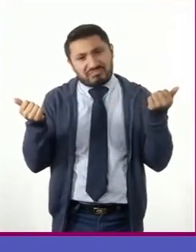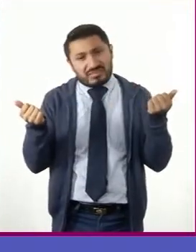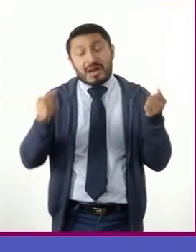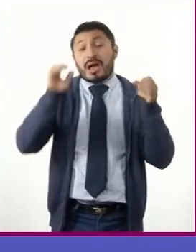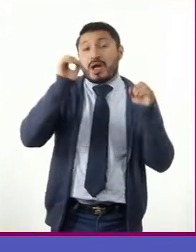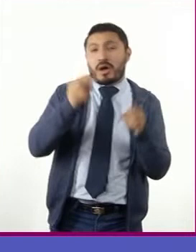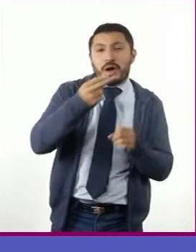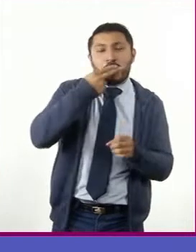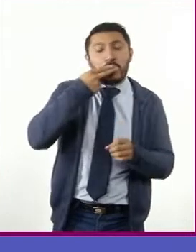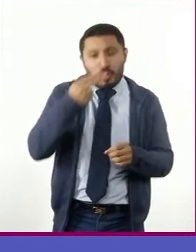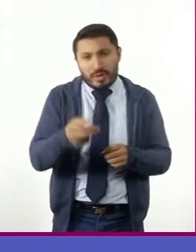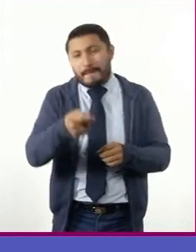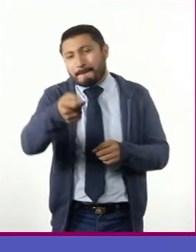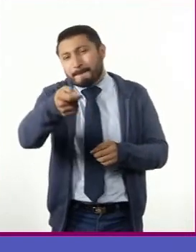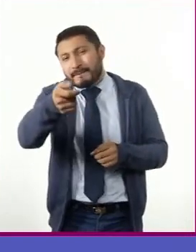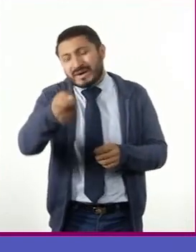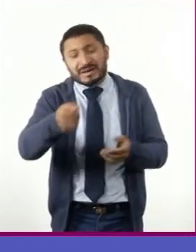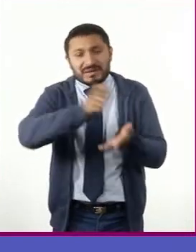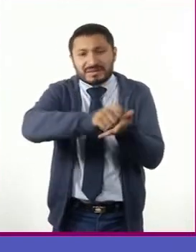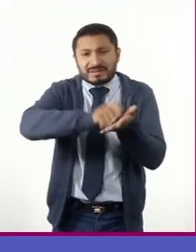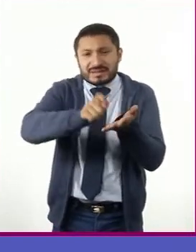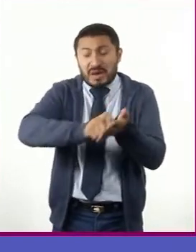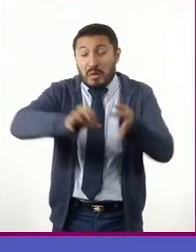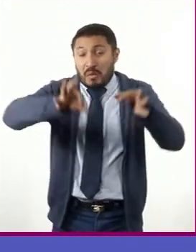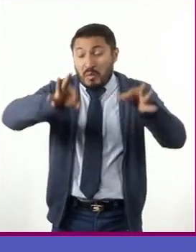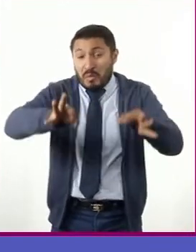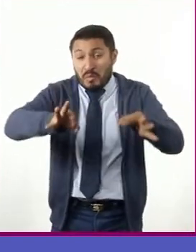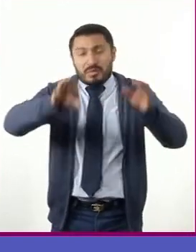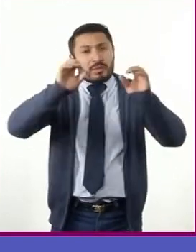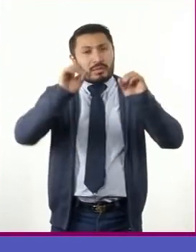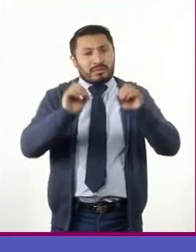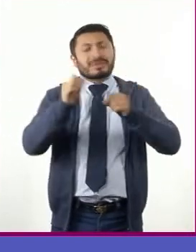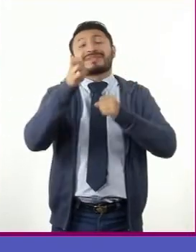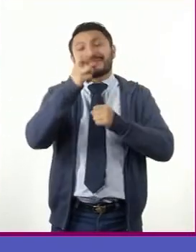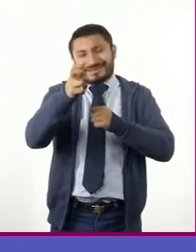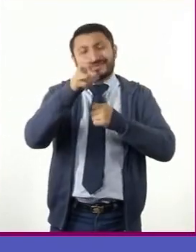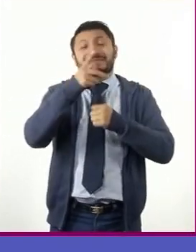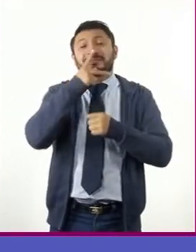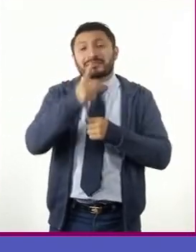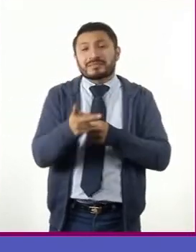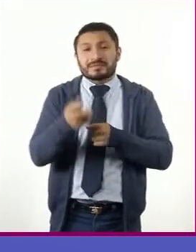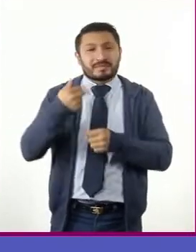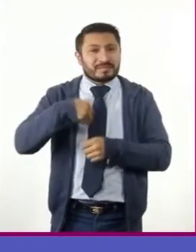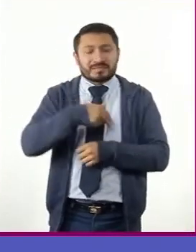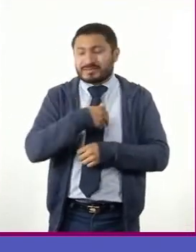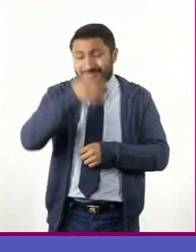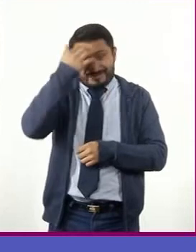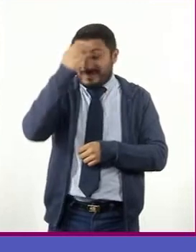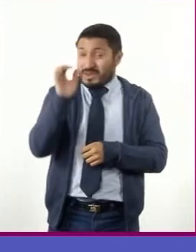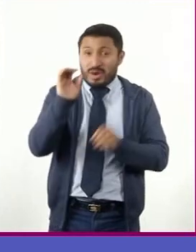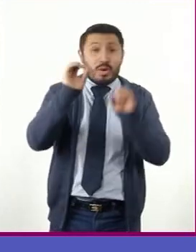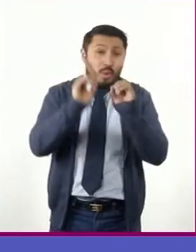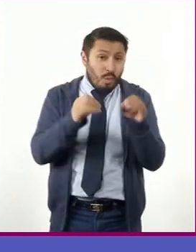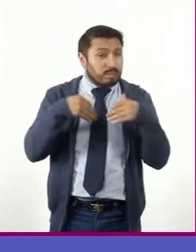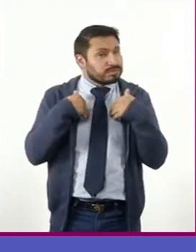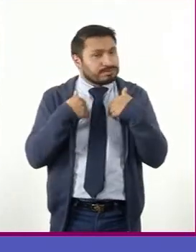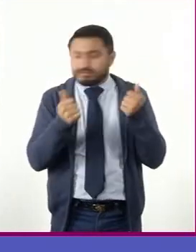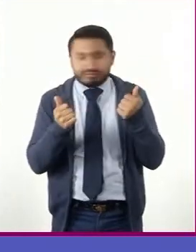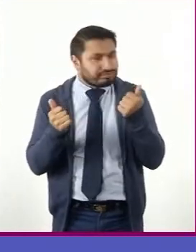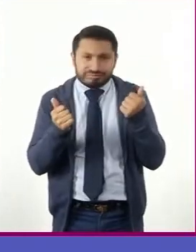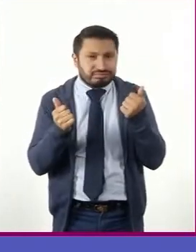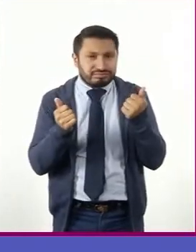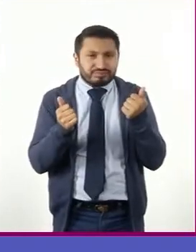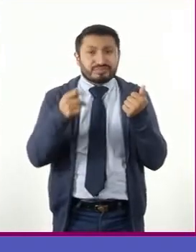utiliza muy poco en textos muy cultos y que entonces esas palabras pues ya no nos resuenan o no las entendemos tan